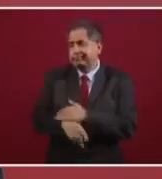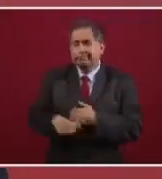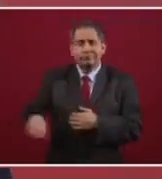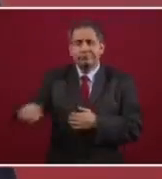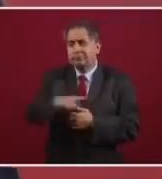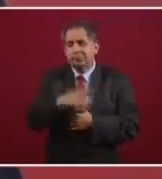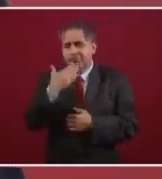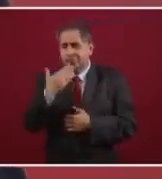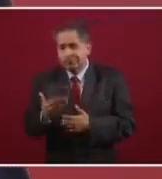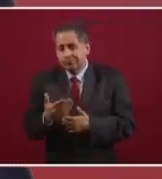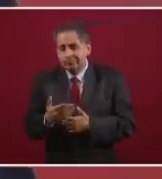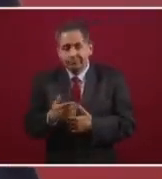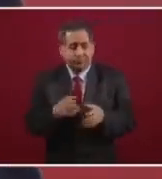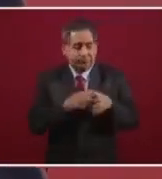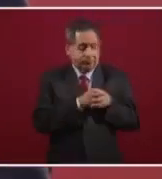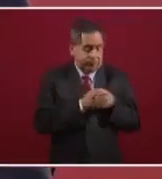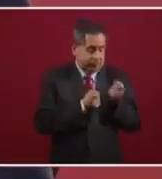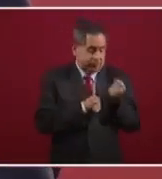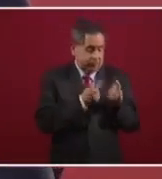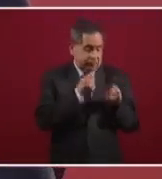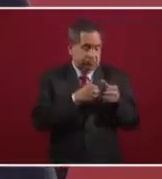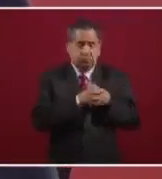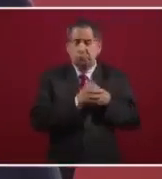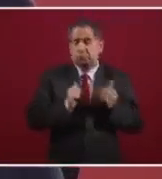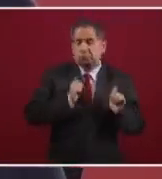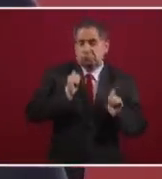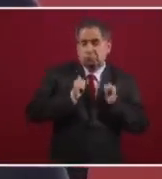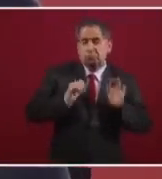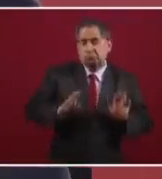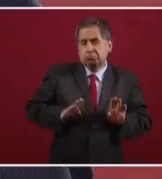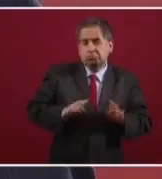Solo benefició a pequeñas minorías.